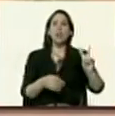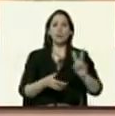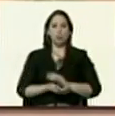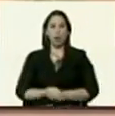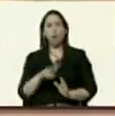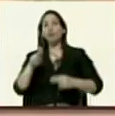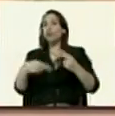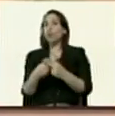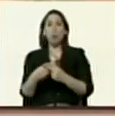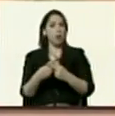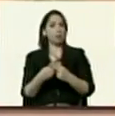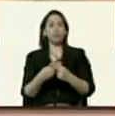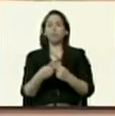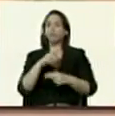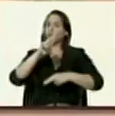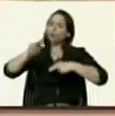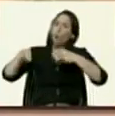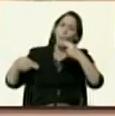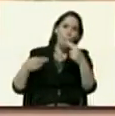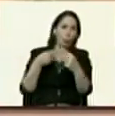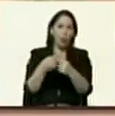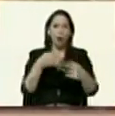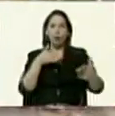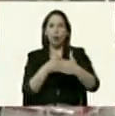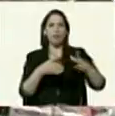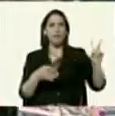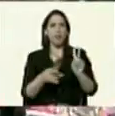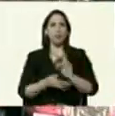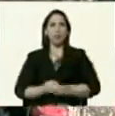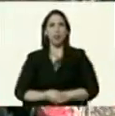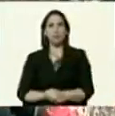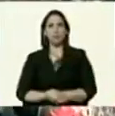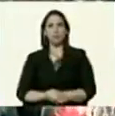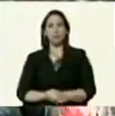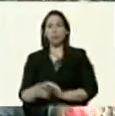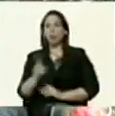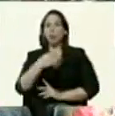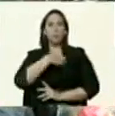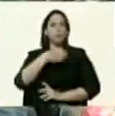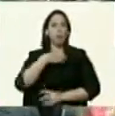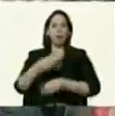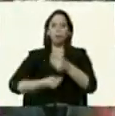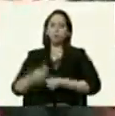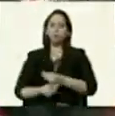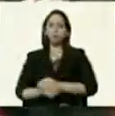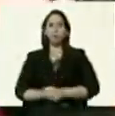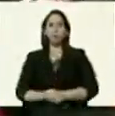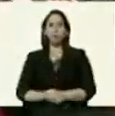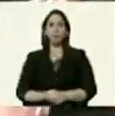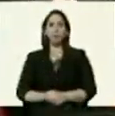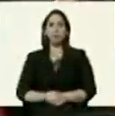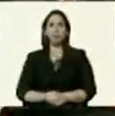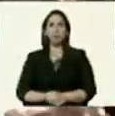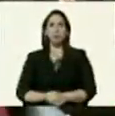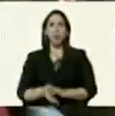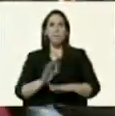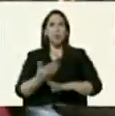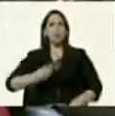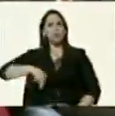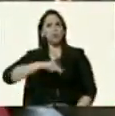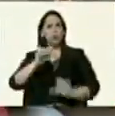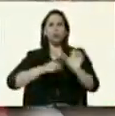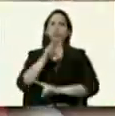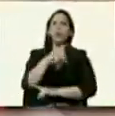a Venezuela, nunca, jamás. Es inaplicable, porque estamos en el